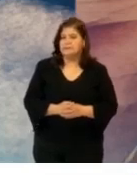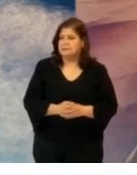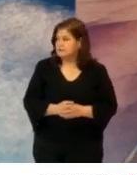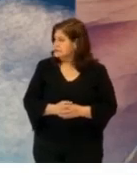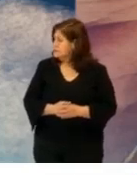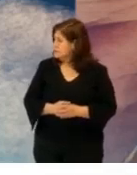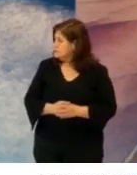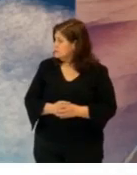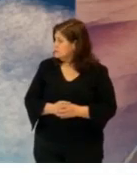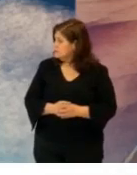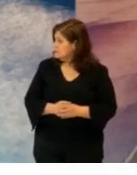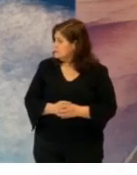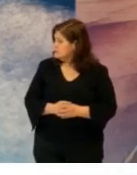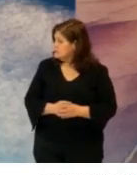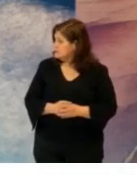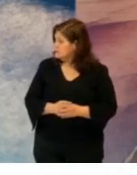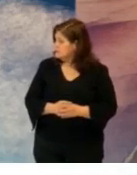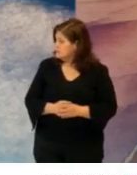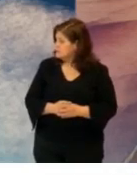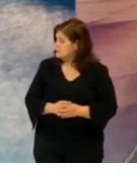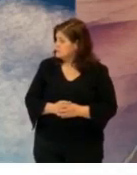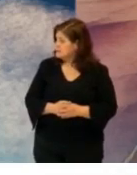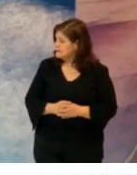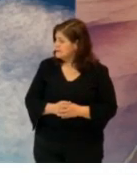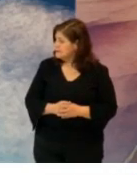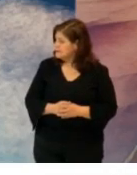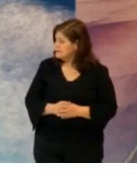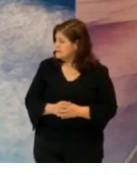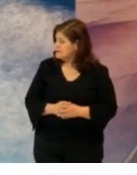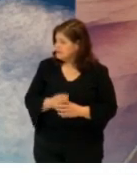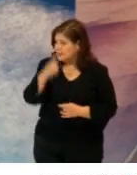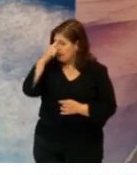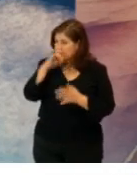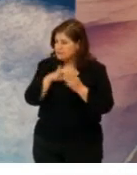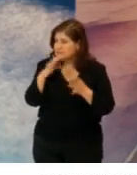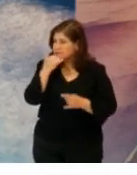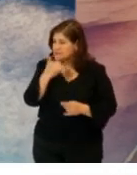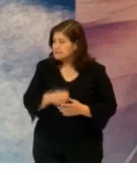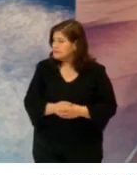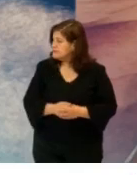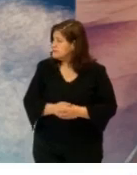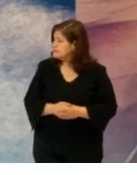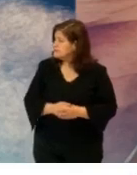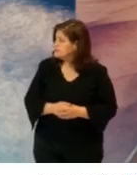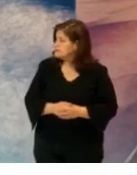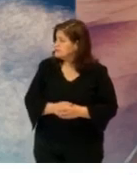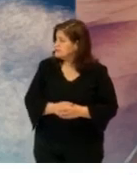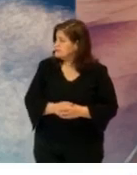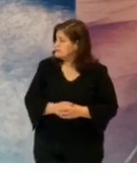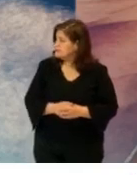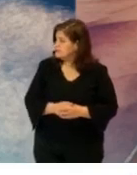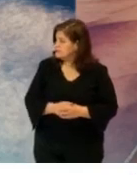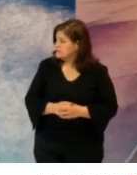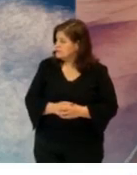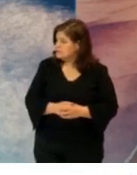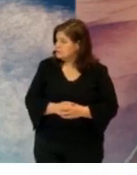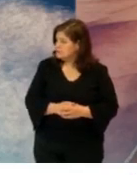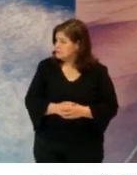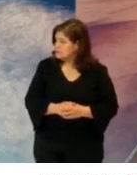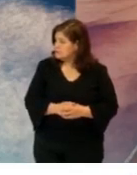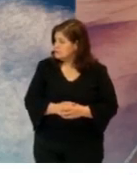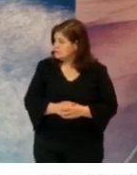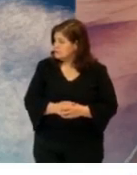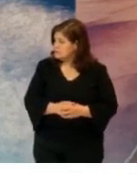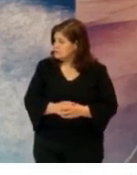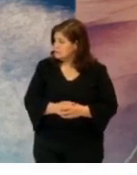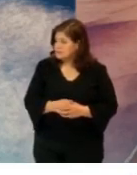Uy, tenía una idea y se me fue. Mira, me gustaría, sí, me gustaría partir diciendo, sigo mucho la misma línea que decías